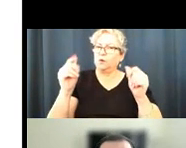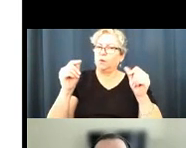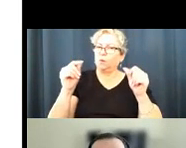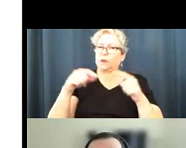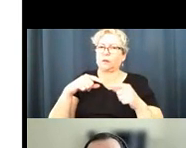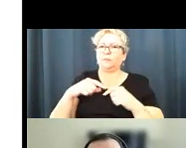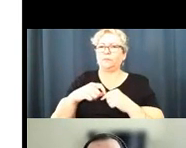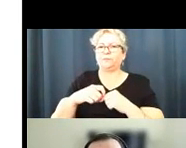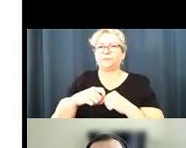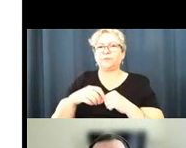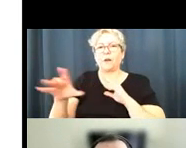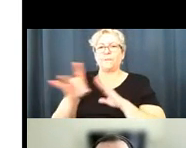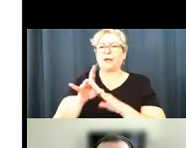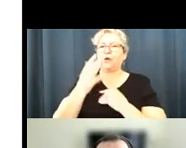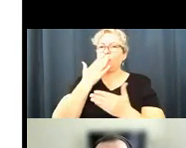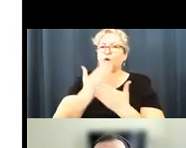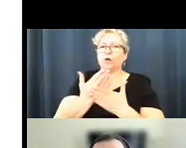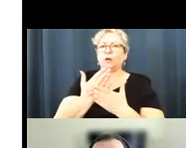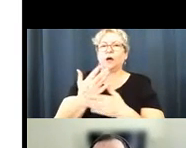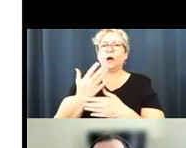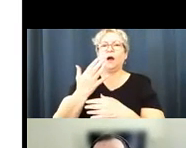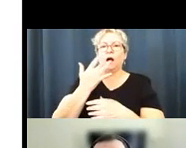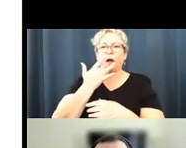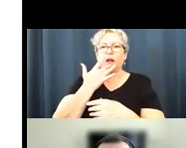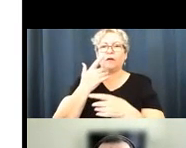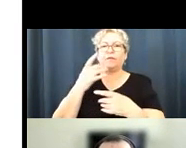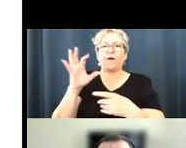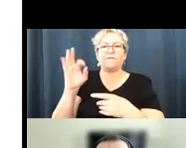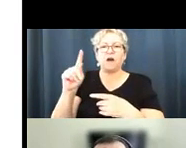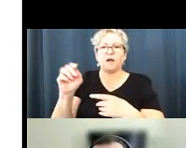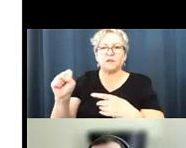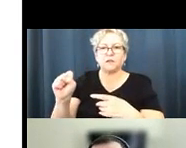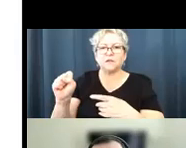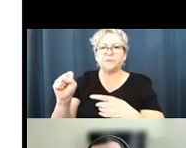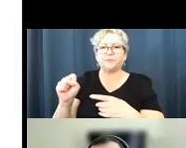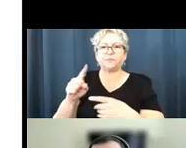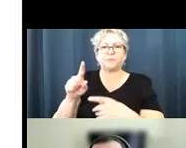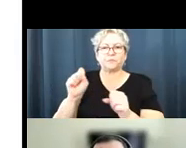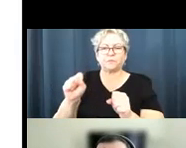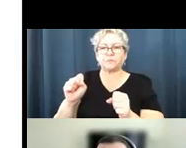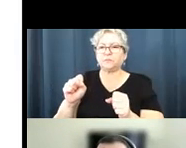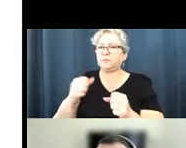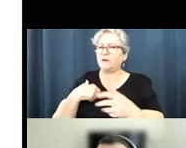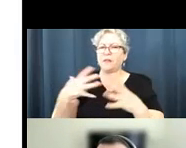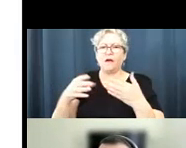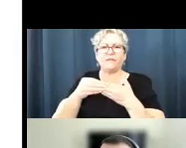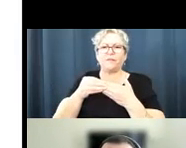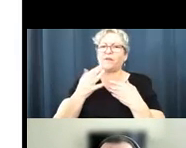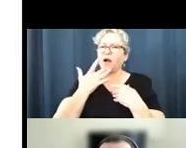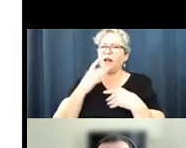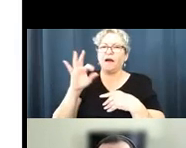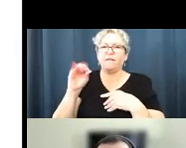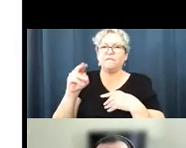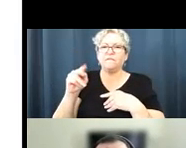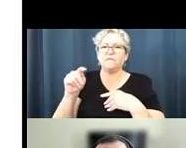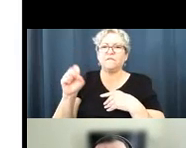rapidito, buscando los colores y la letra. Darren habló sobre esto. Entonces usted tiene mucha